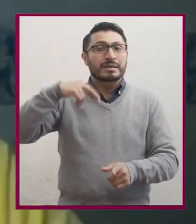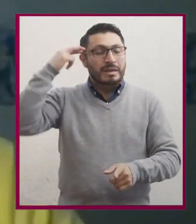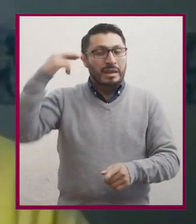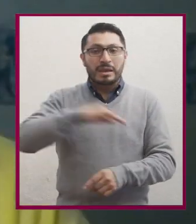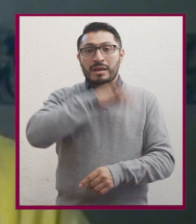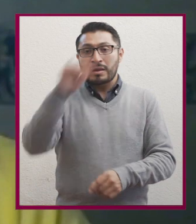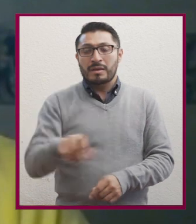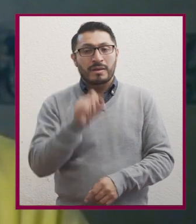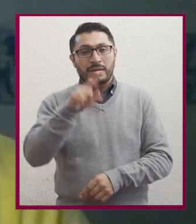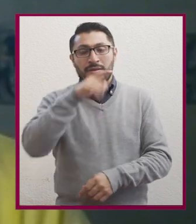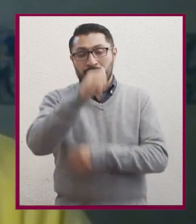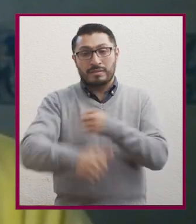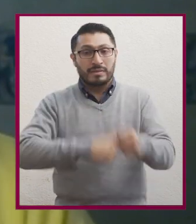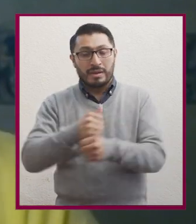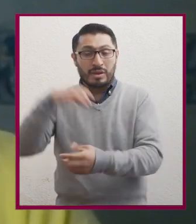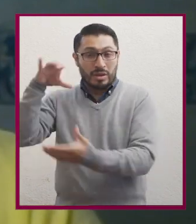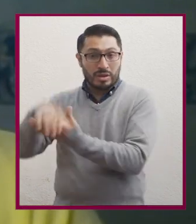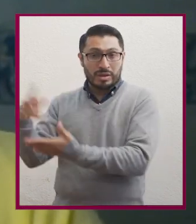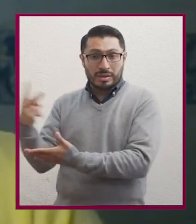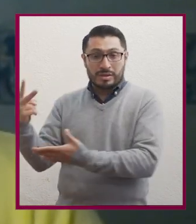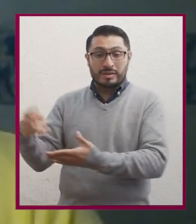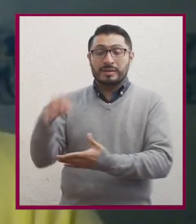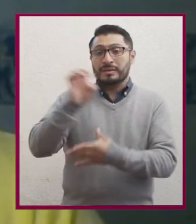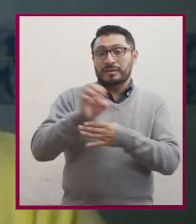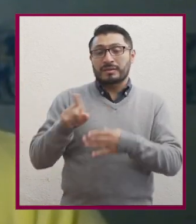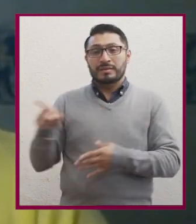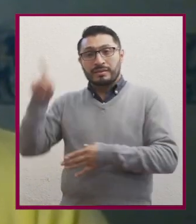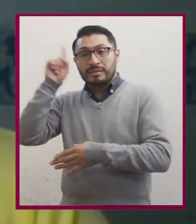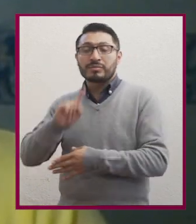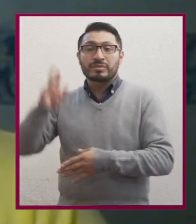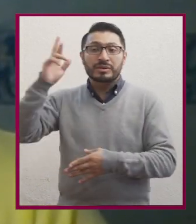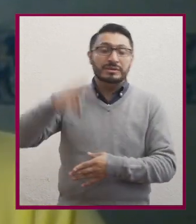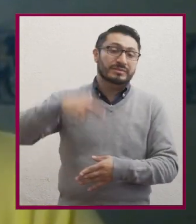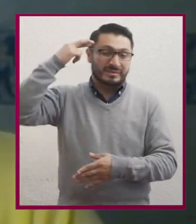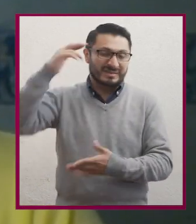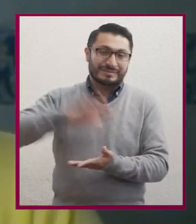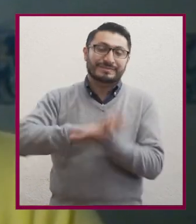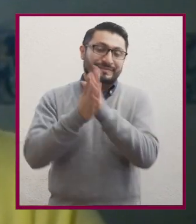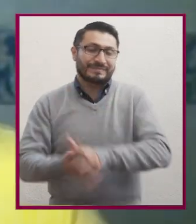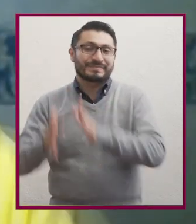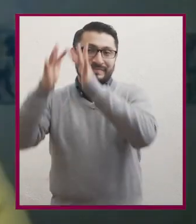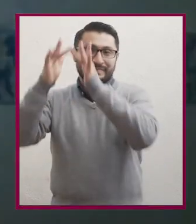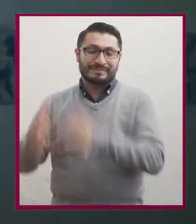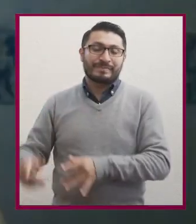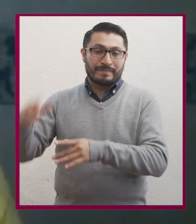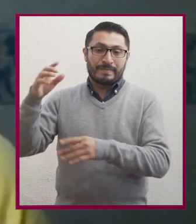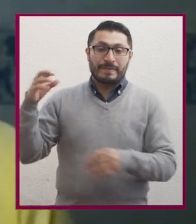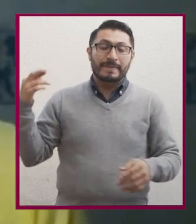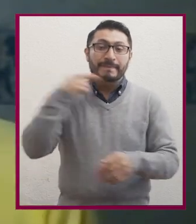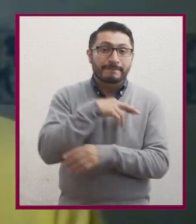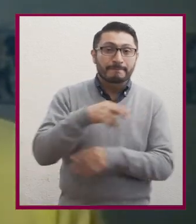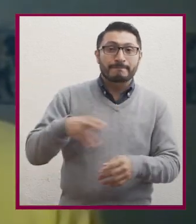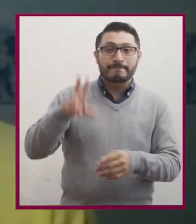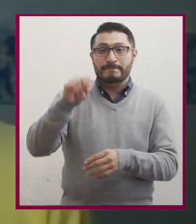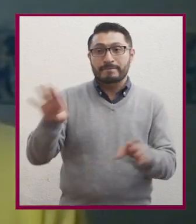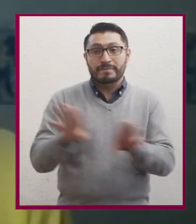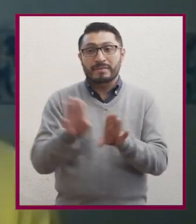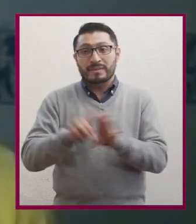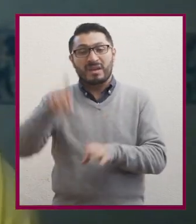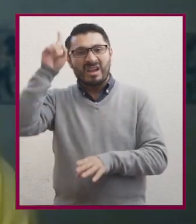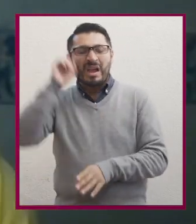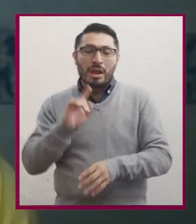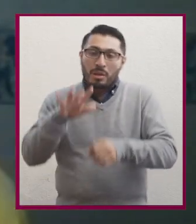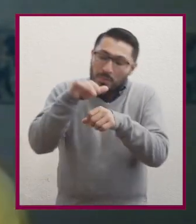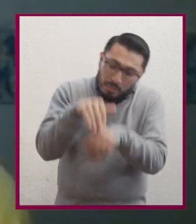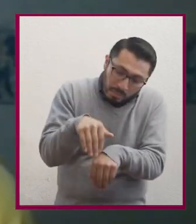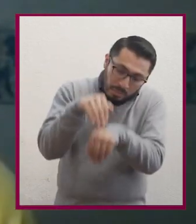fallece el mismo año que ellos se casan, entonces Leonor se convierte en reina de Francia pues muy pronto. Contrario a lo que esperaban, no fue una mujer sumisa,